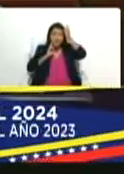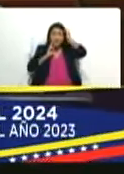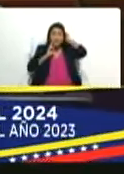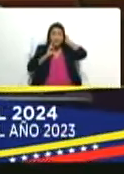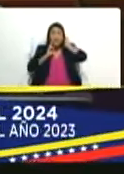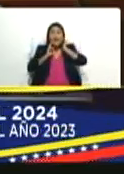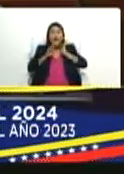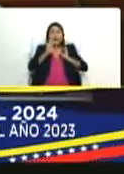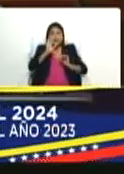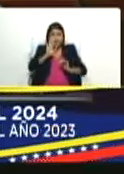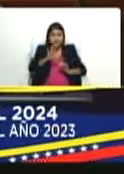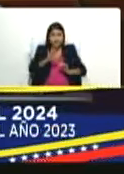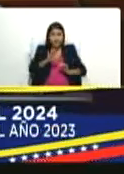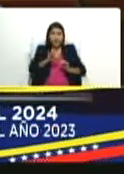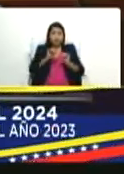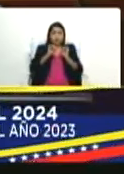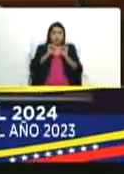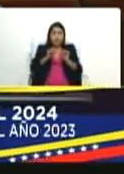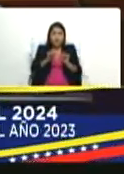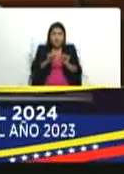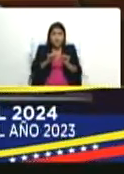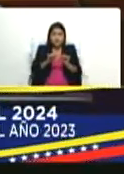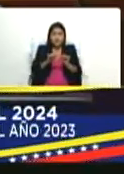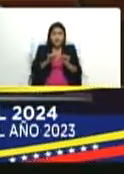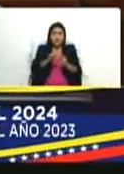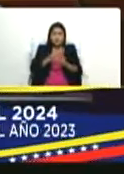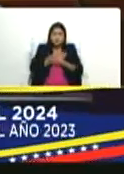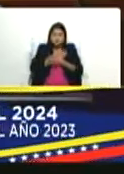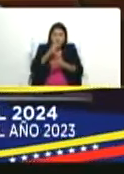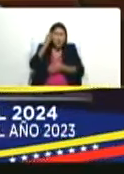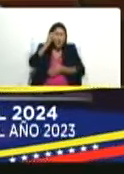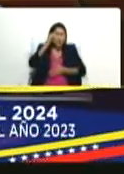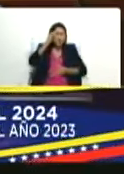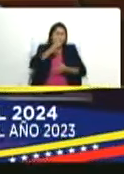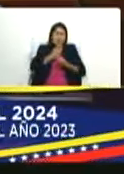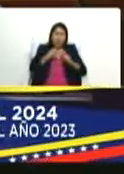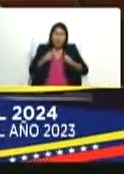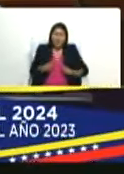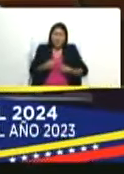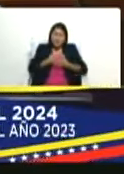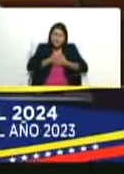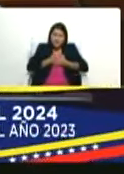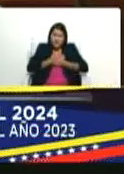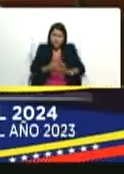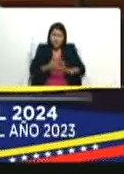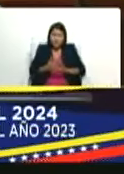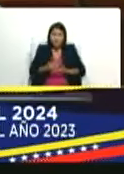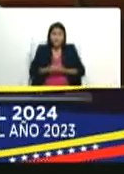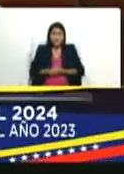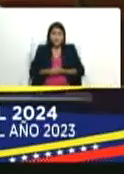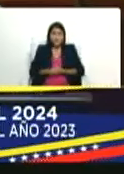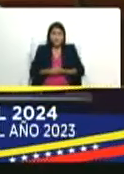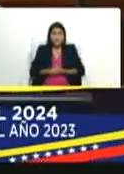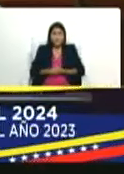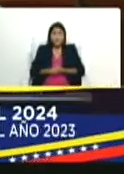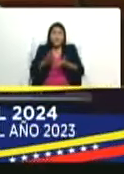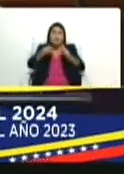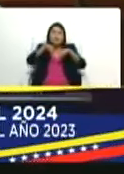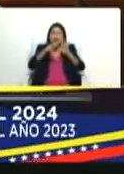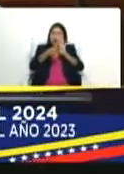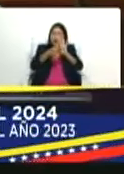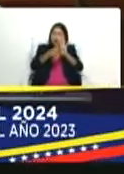que aboga y se apoya en una profunda conciencia humanista, guiada por los más sublimes valores